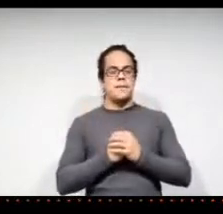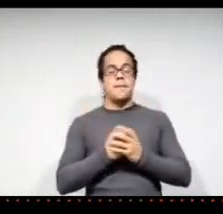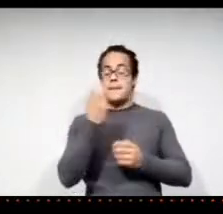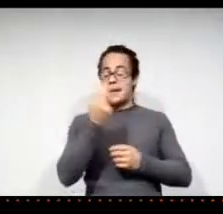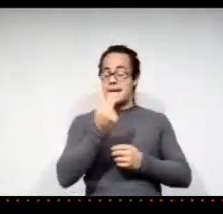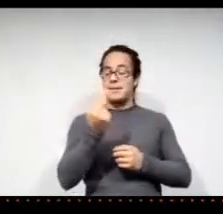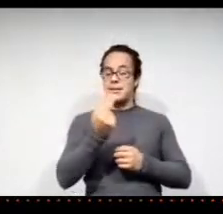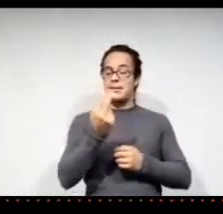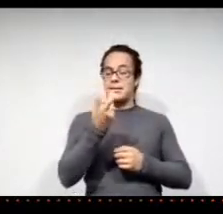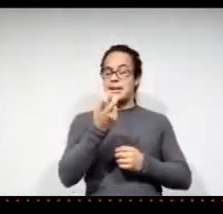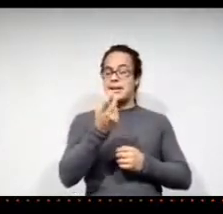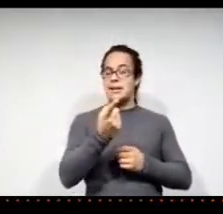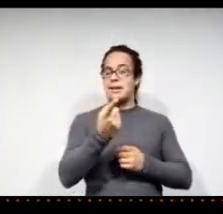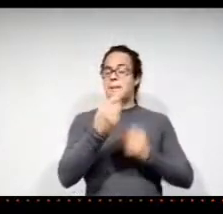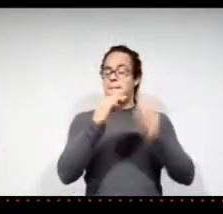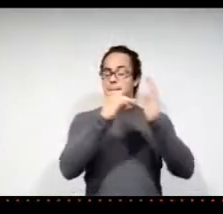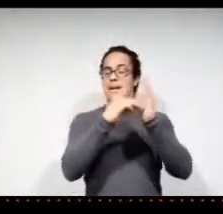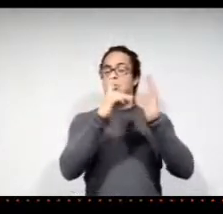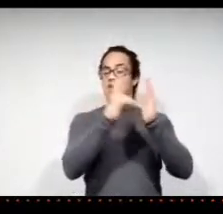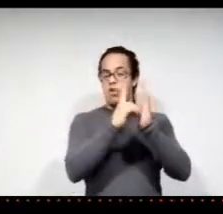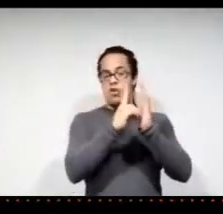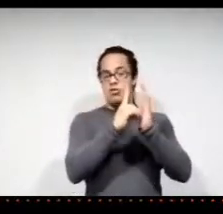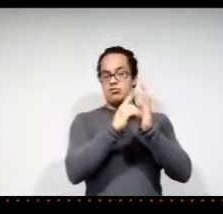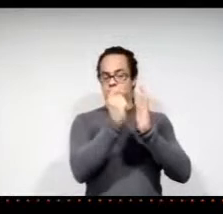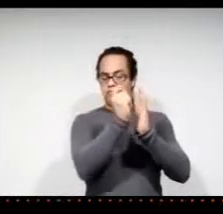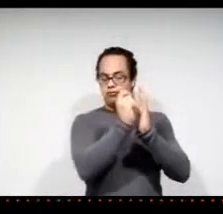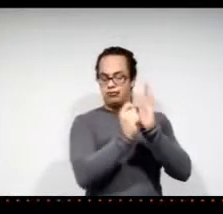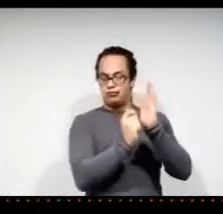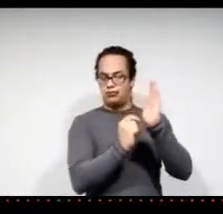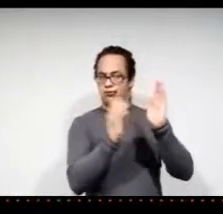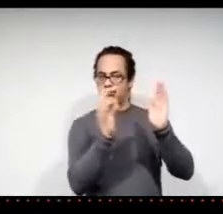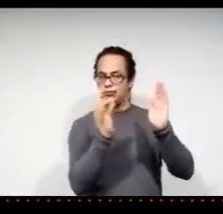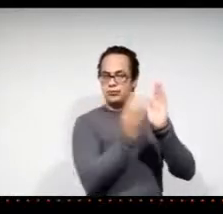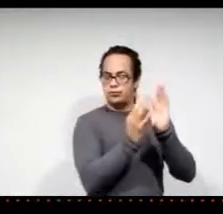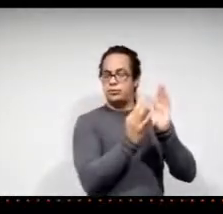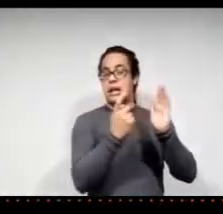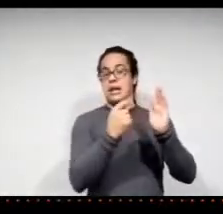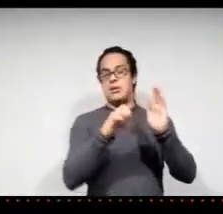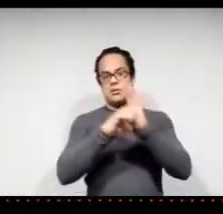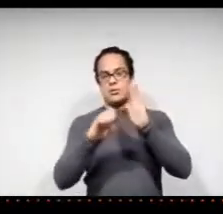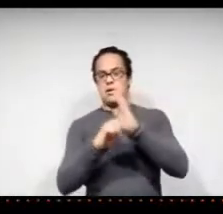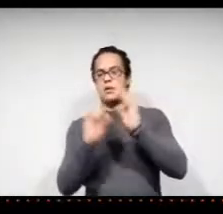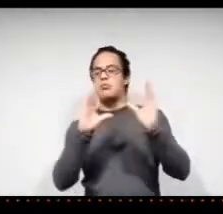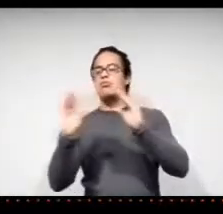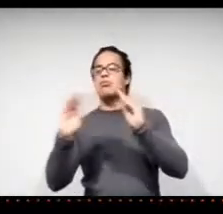tiene que tener una metodología. A mí me gusta relacionar la formación docente como si fuera